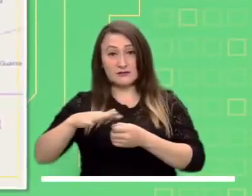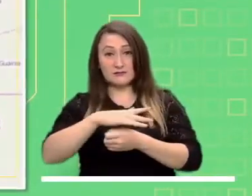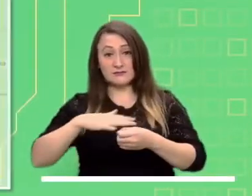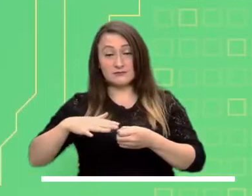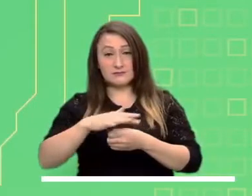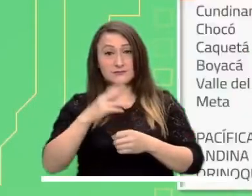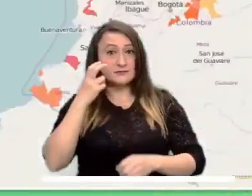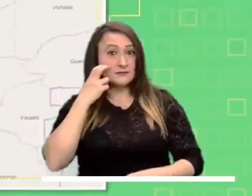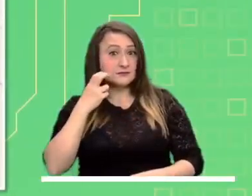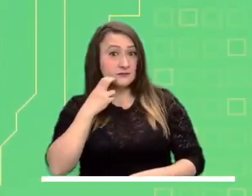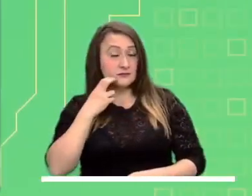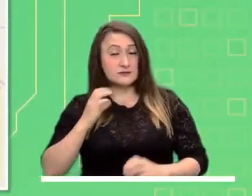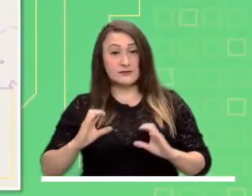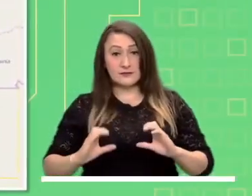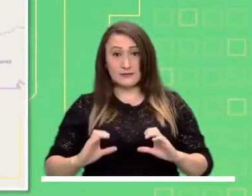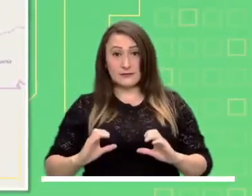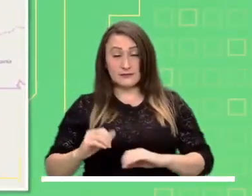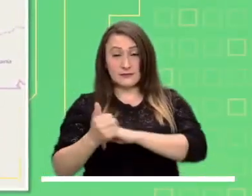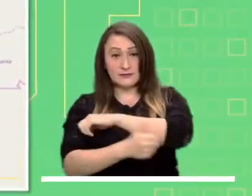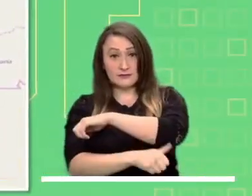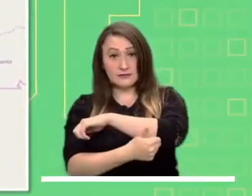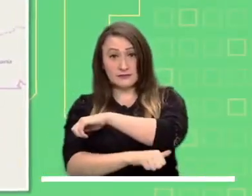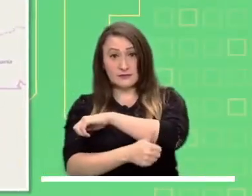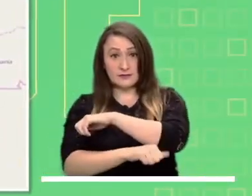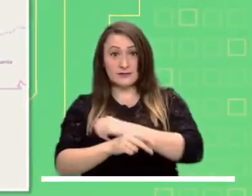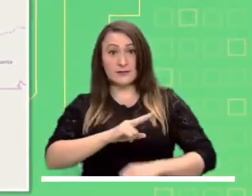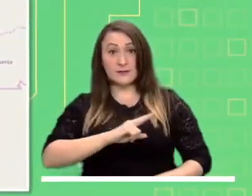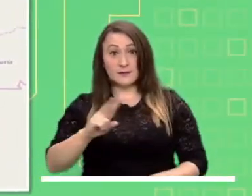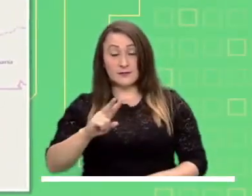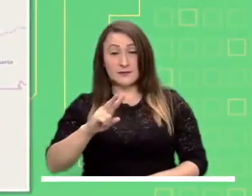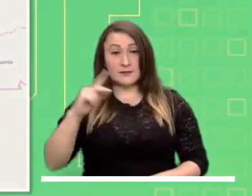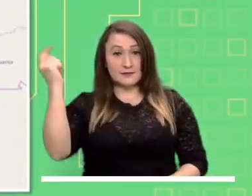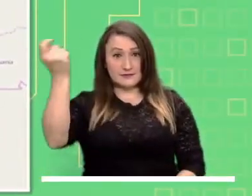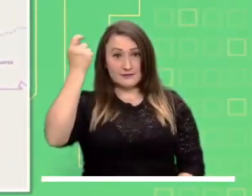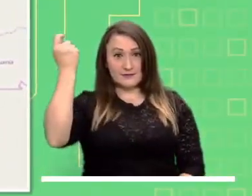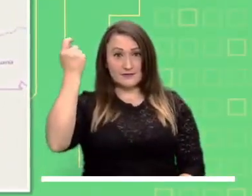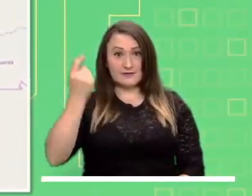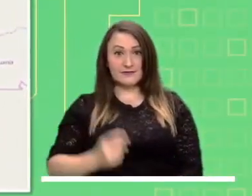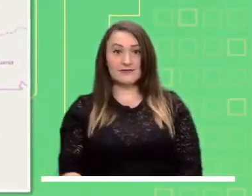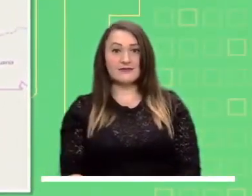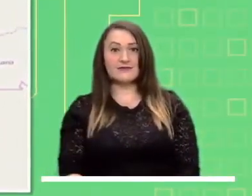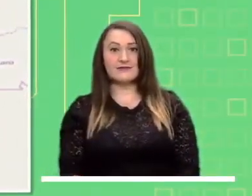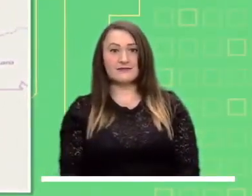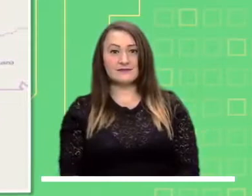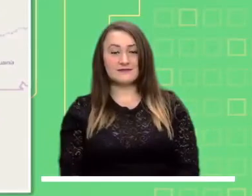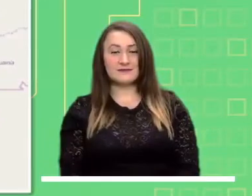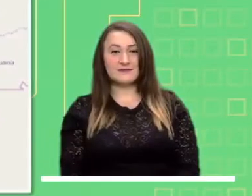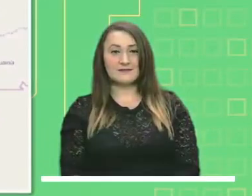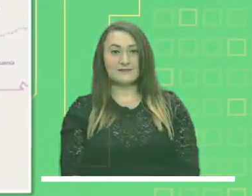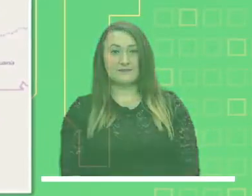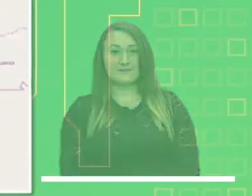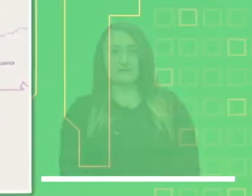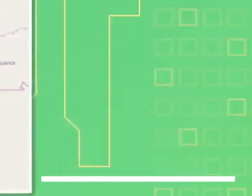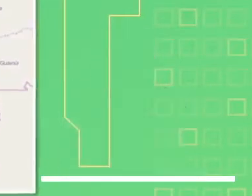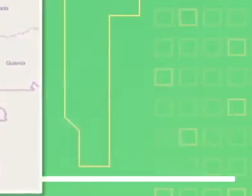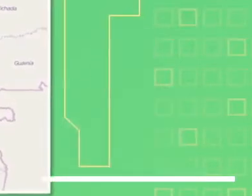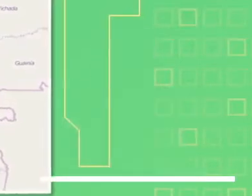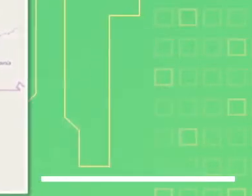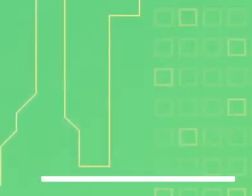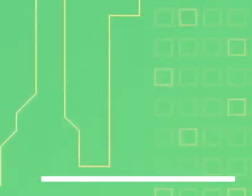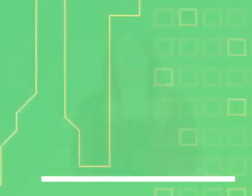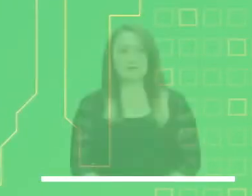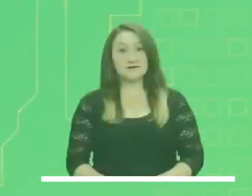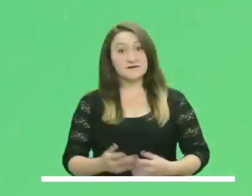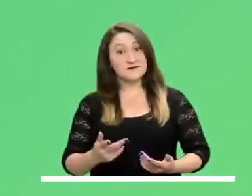Máxima alerta por posibles deslizamientos en los Santanderes, Cundinamarca, Chocó, Caquetá, Boyacá, Valle del Cauca y